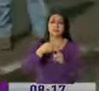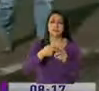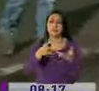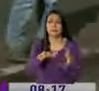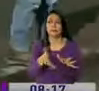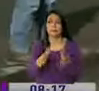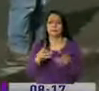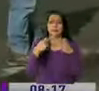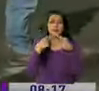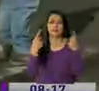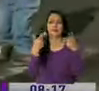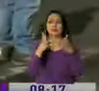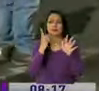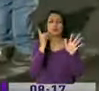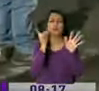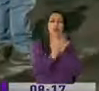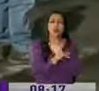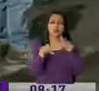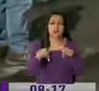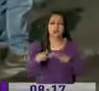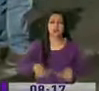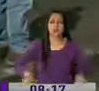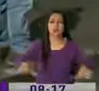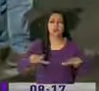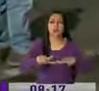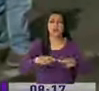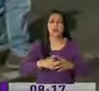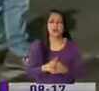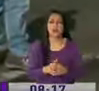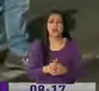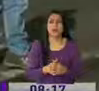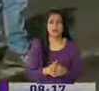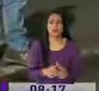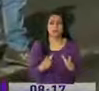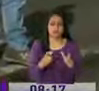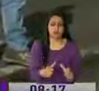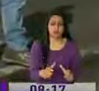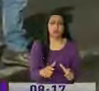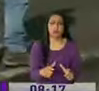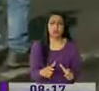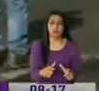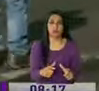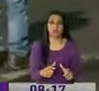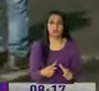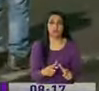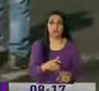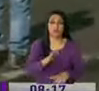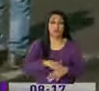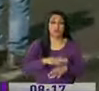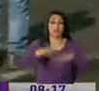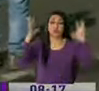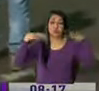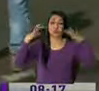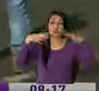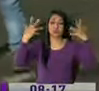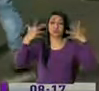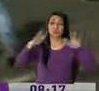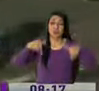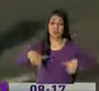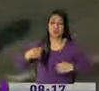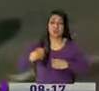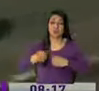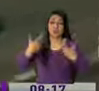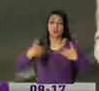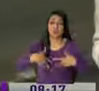dimos a conocer una denuncia ciudadana en este sector que había un pequeño orificio y claro, tras las fuertes e intensas lluvias que sufre la